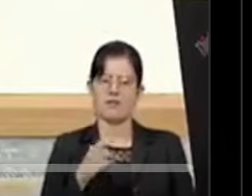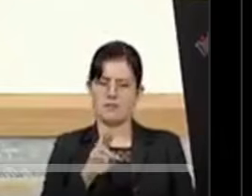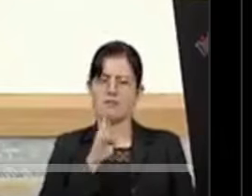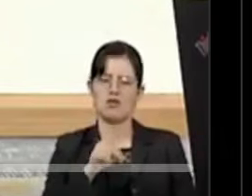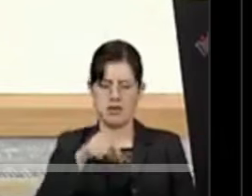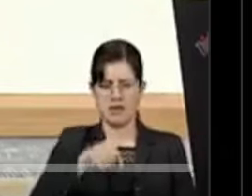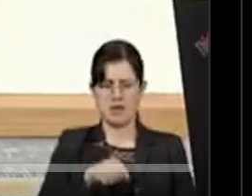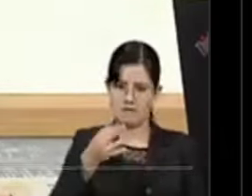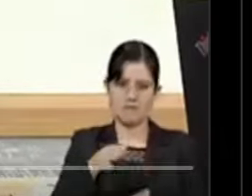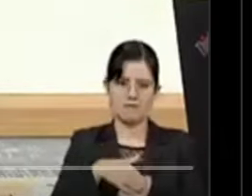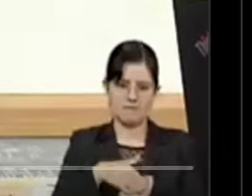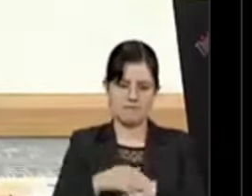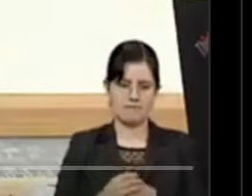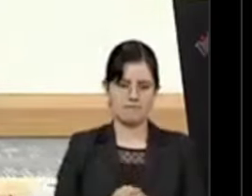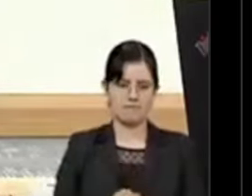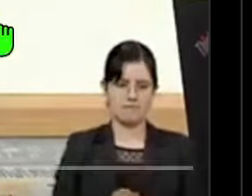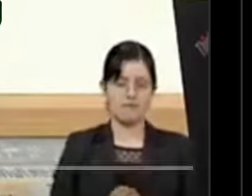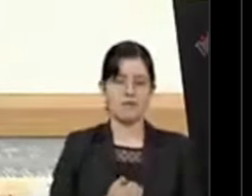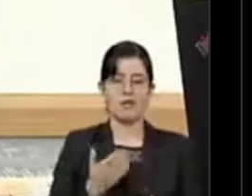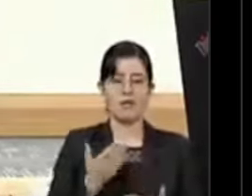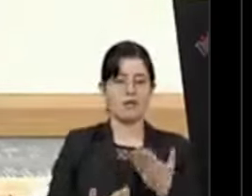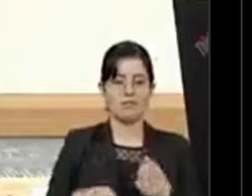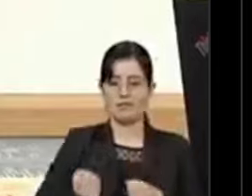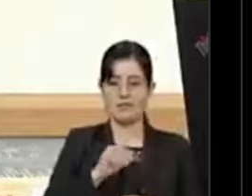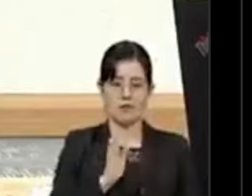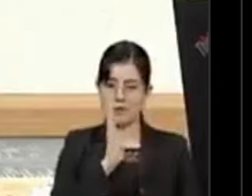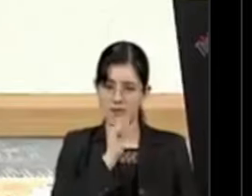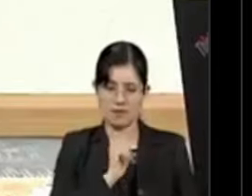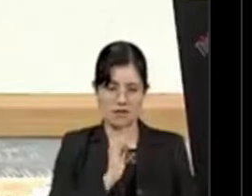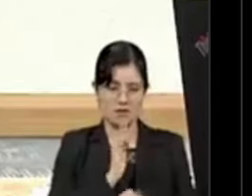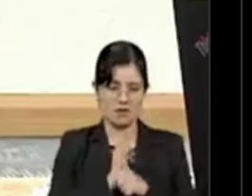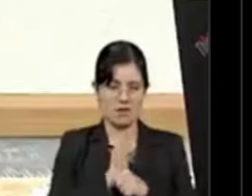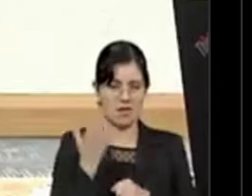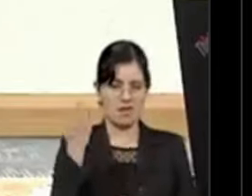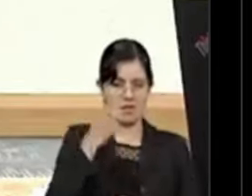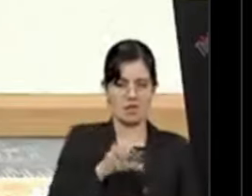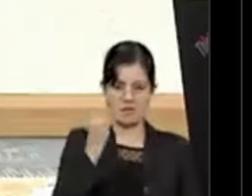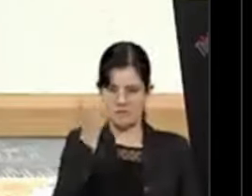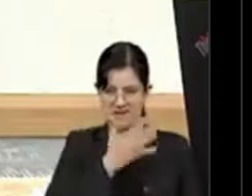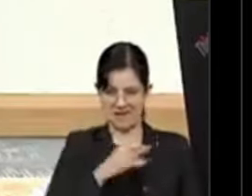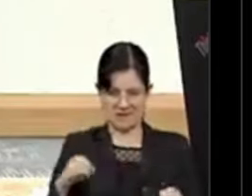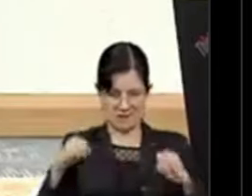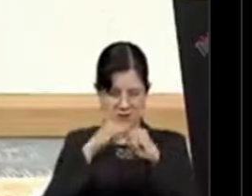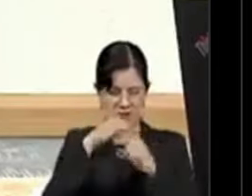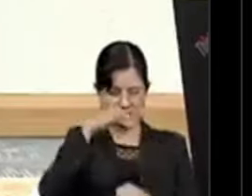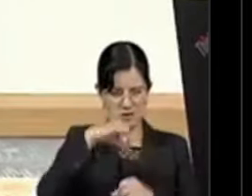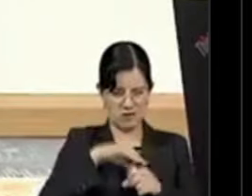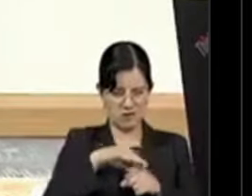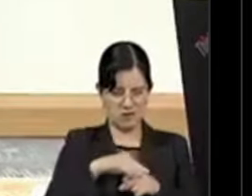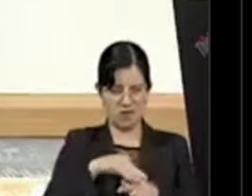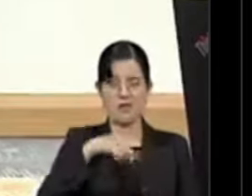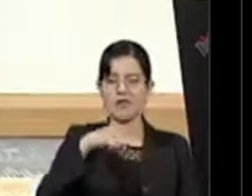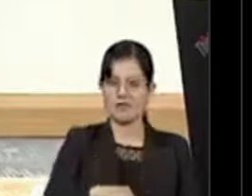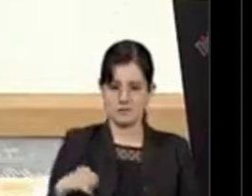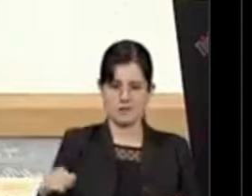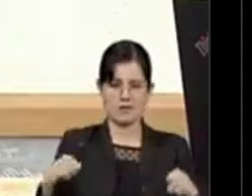de Guadalupe tad lo que es inadmisible es que se confunda la imagen institucional de este